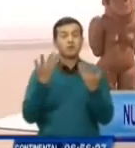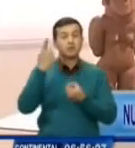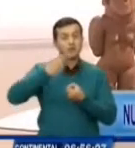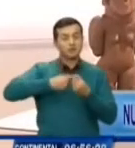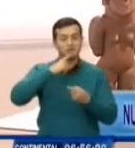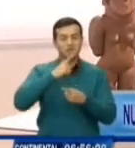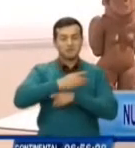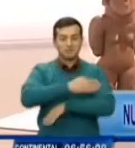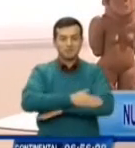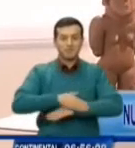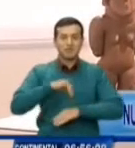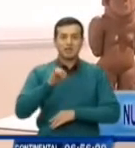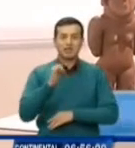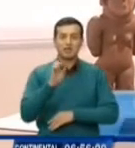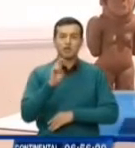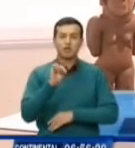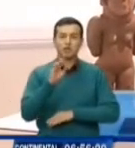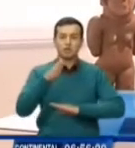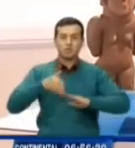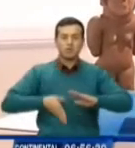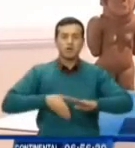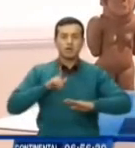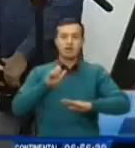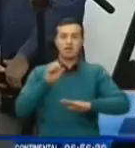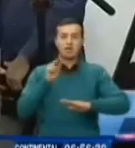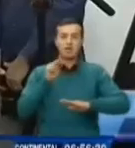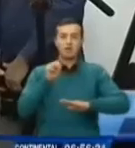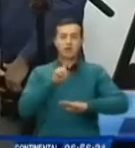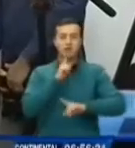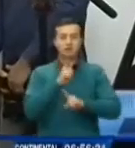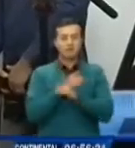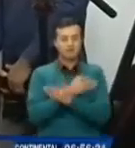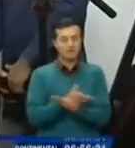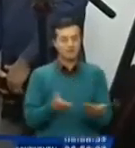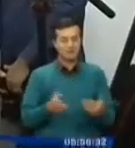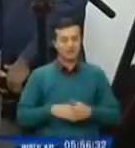en las calles Jerónimo Carrión y pasaje León Vivar. Vanessa Hervás, Ecuador TV.